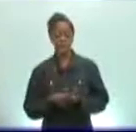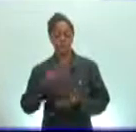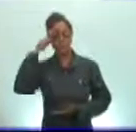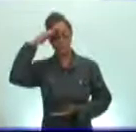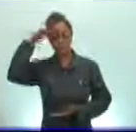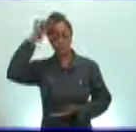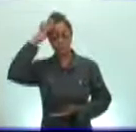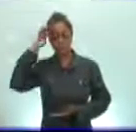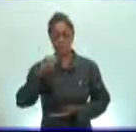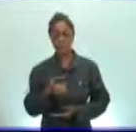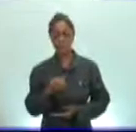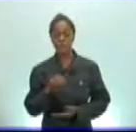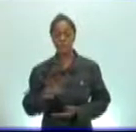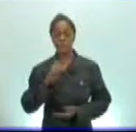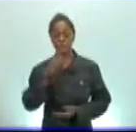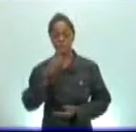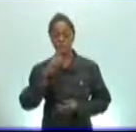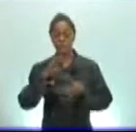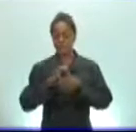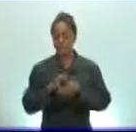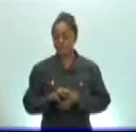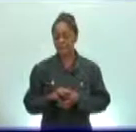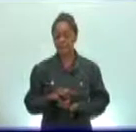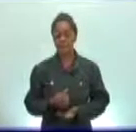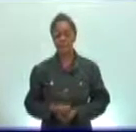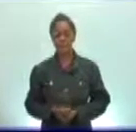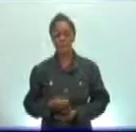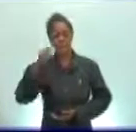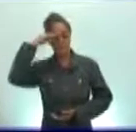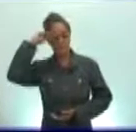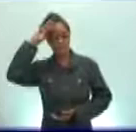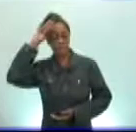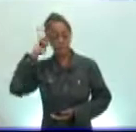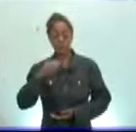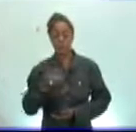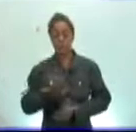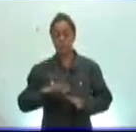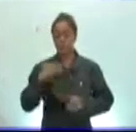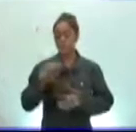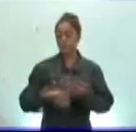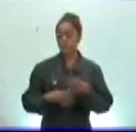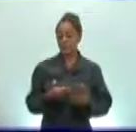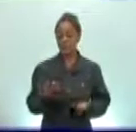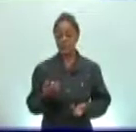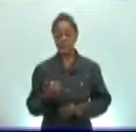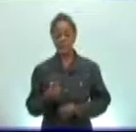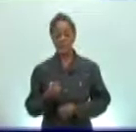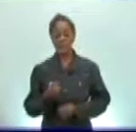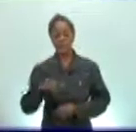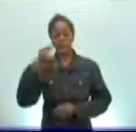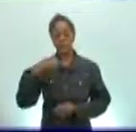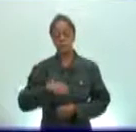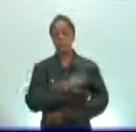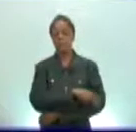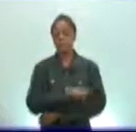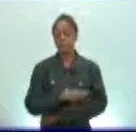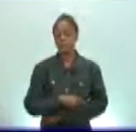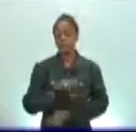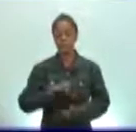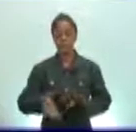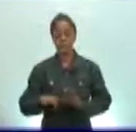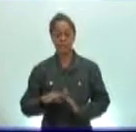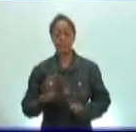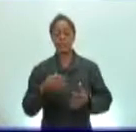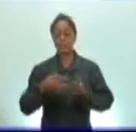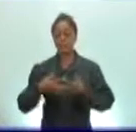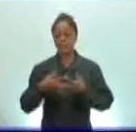país se iba agravando y Cuba se convertía cada vez en un país más dependiente de los